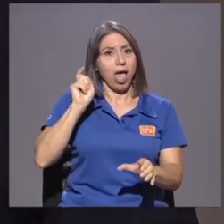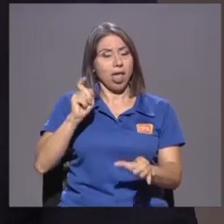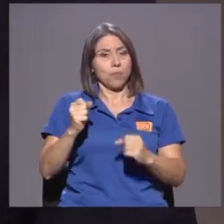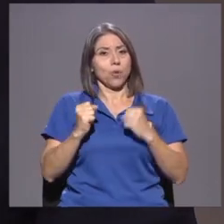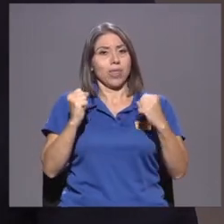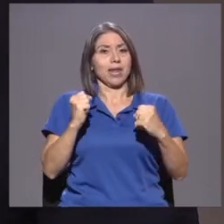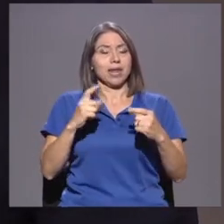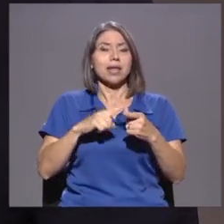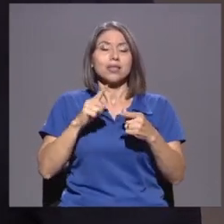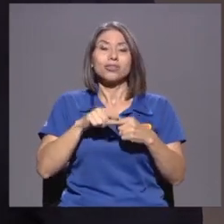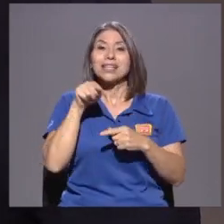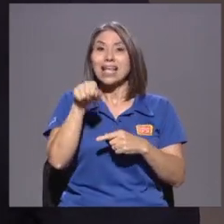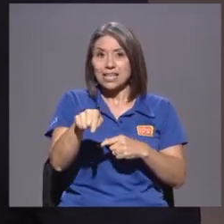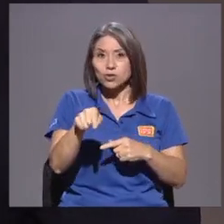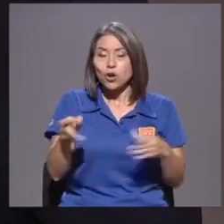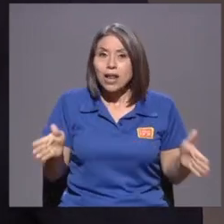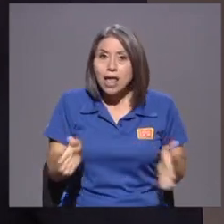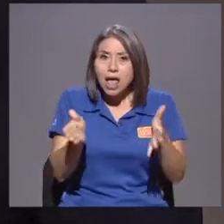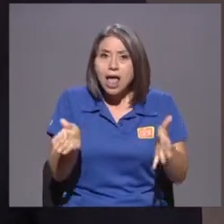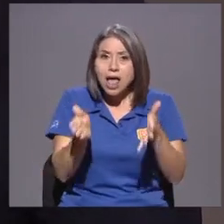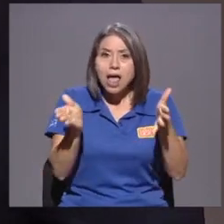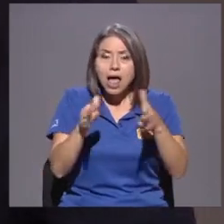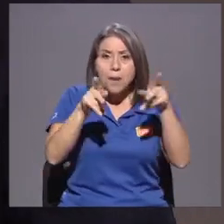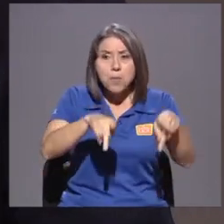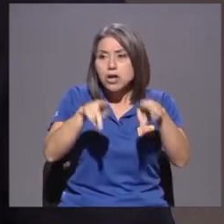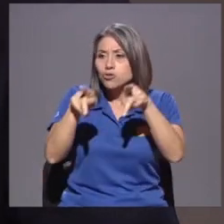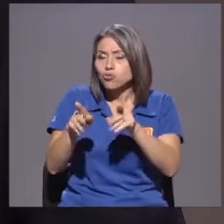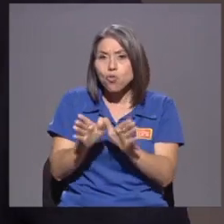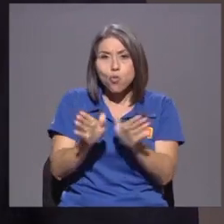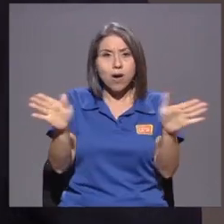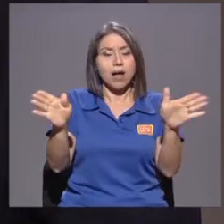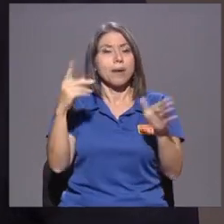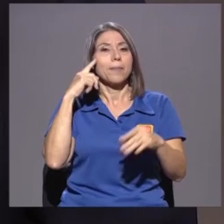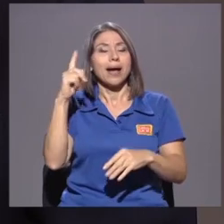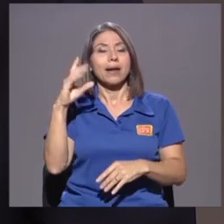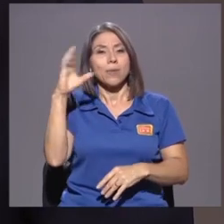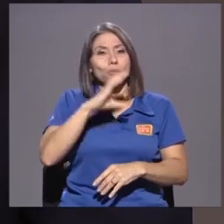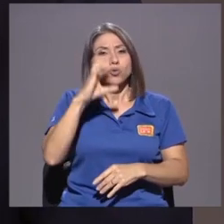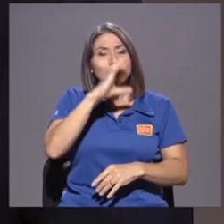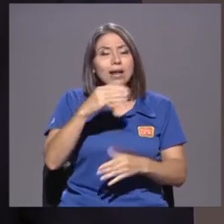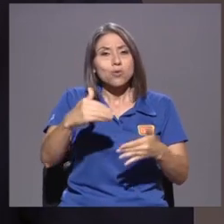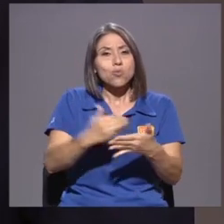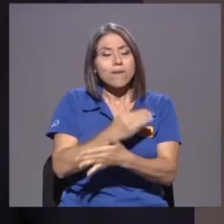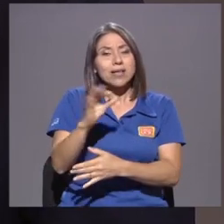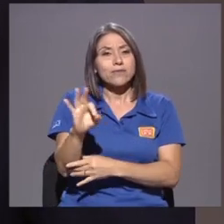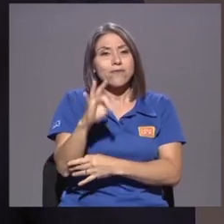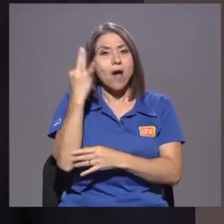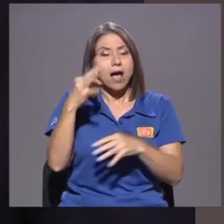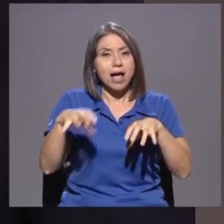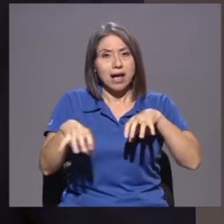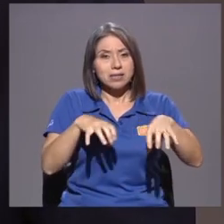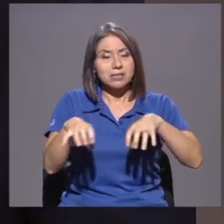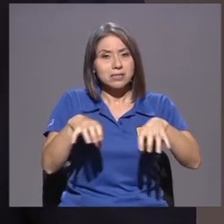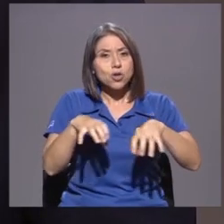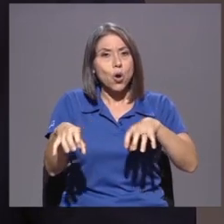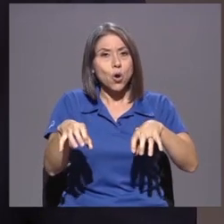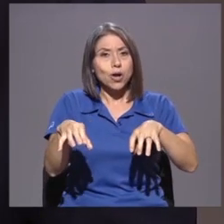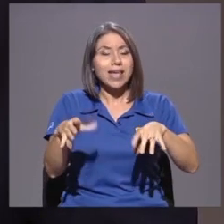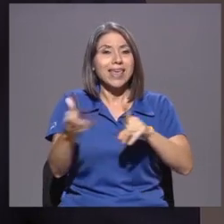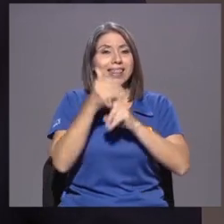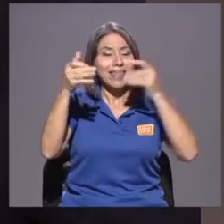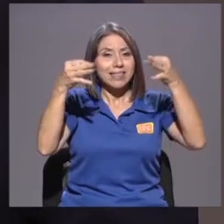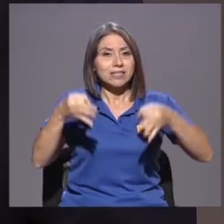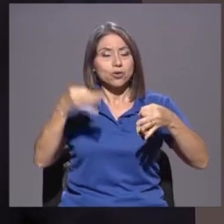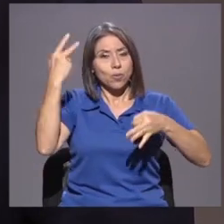a la sociedad civil para buscar nuevas modalidades de acción y de decisión